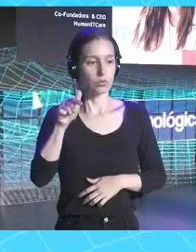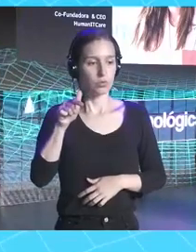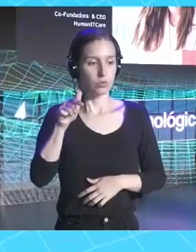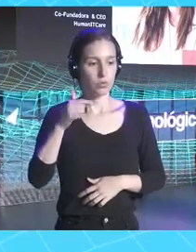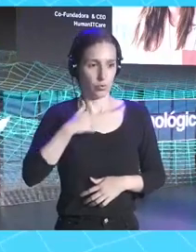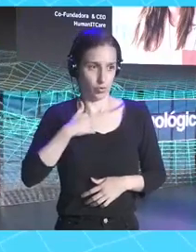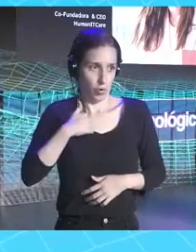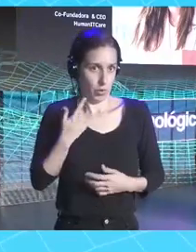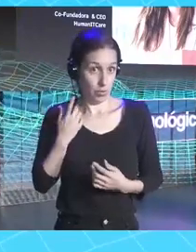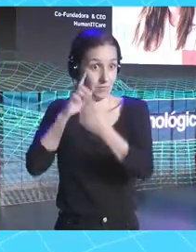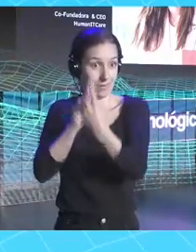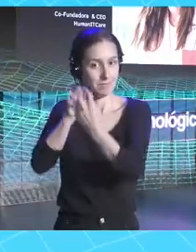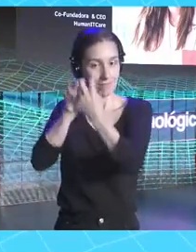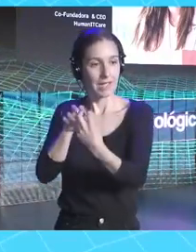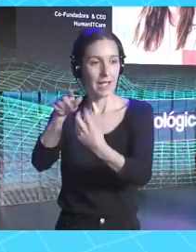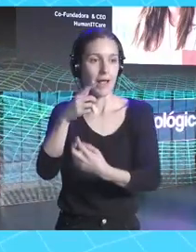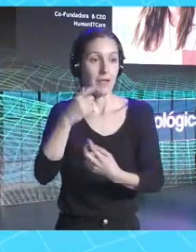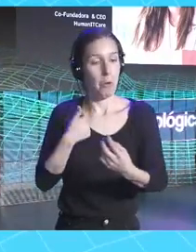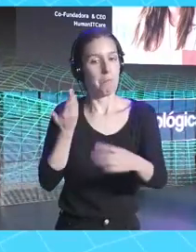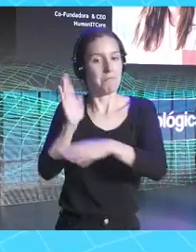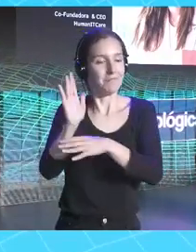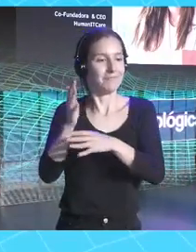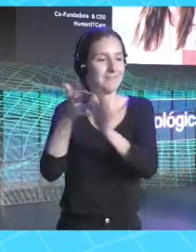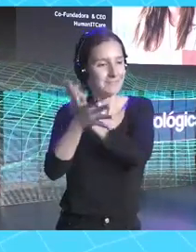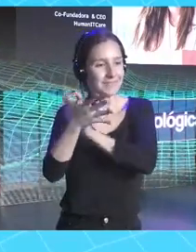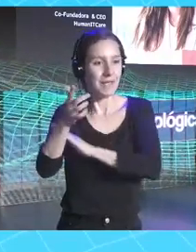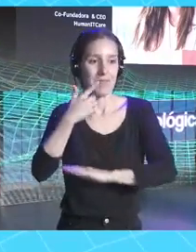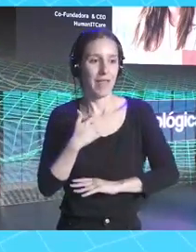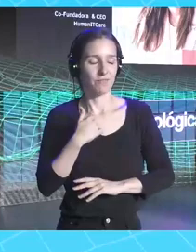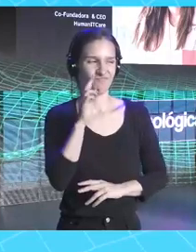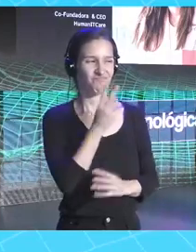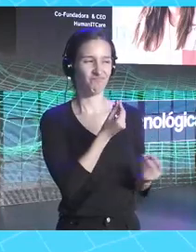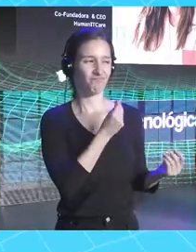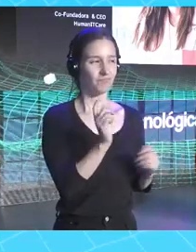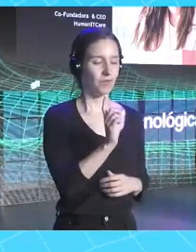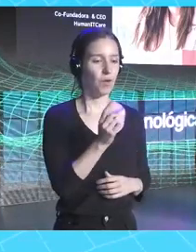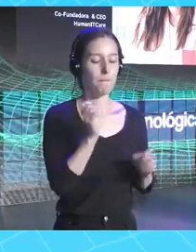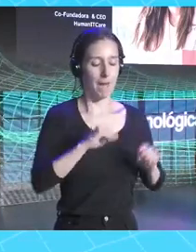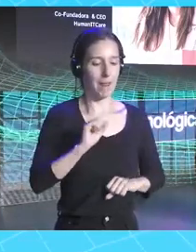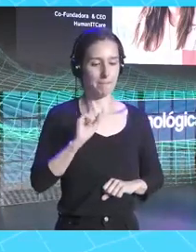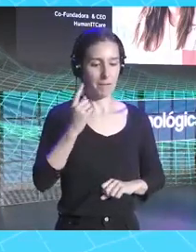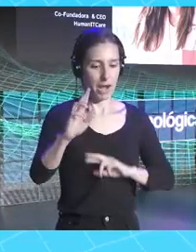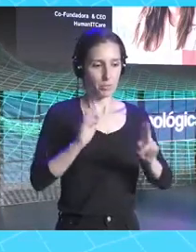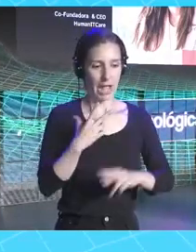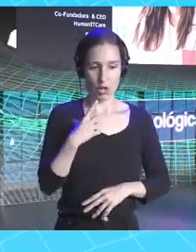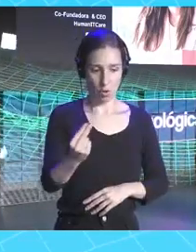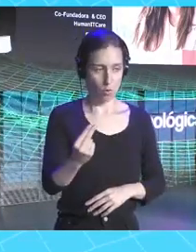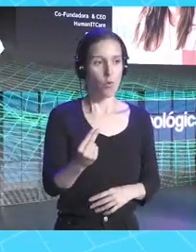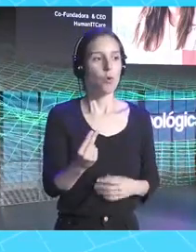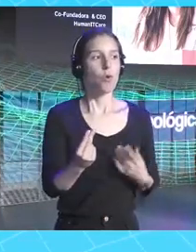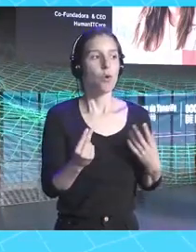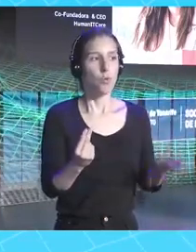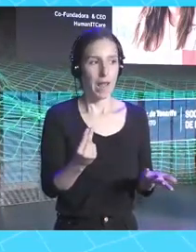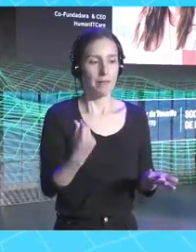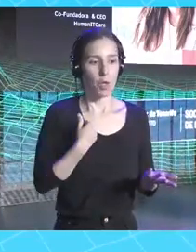presenté el producto y me dijeron No lo vemos entonces dijo esta es mi primer no bueno Venga pues voy a entender Por qué no sabes por qué este producto tal